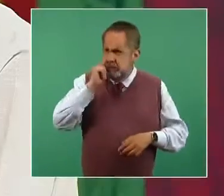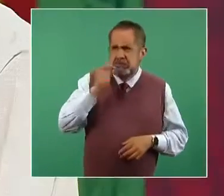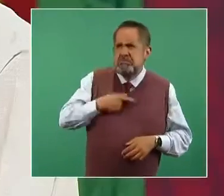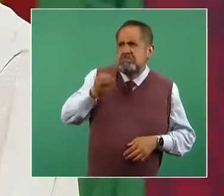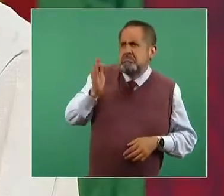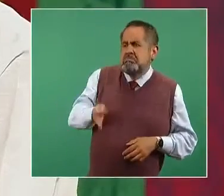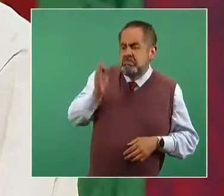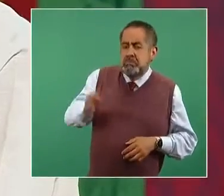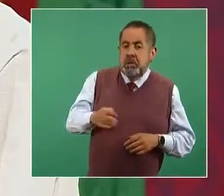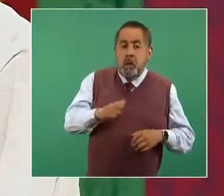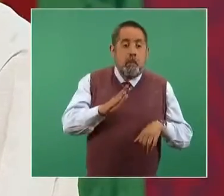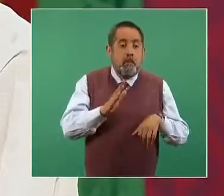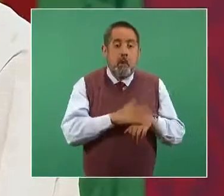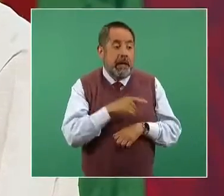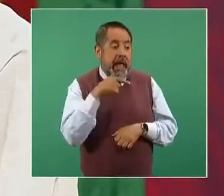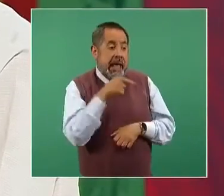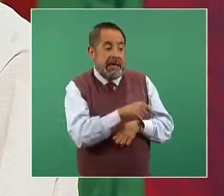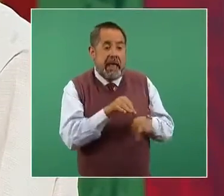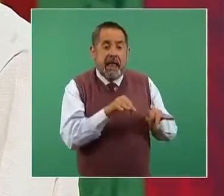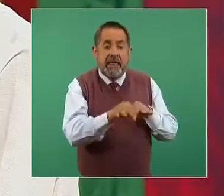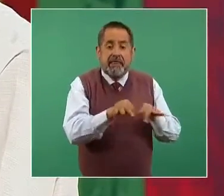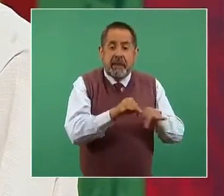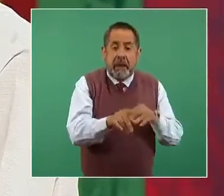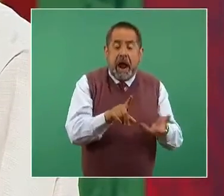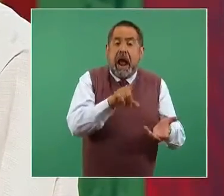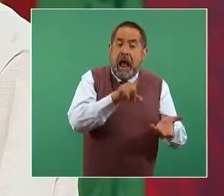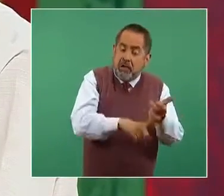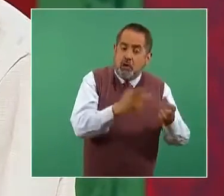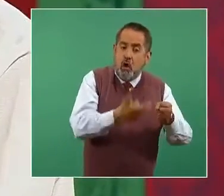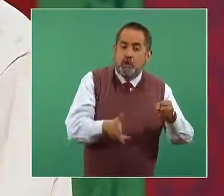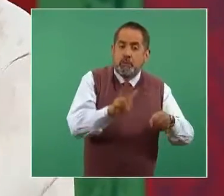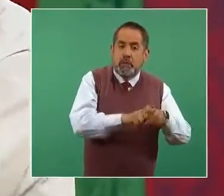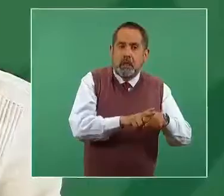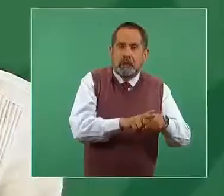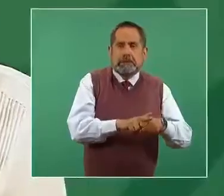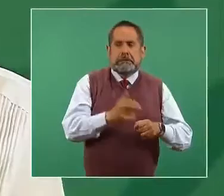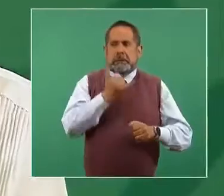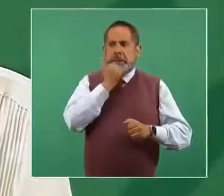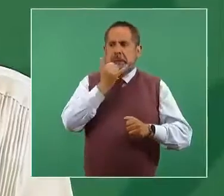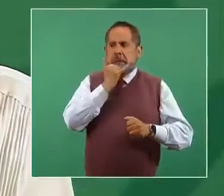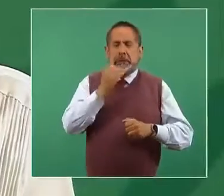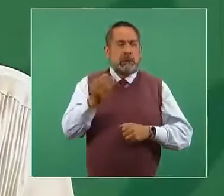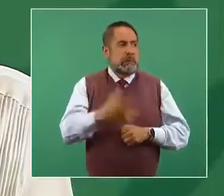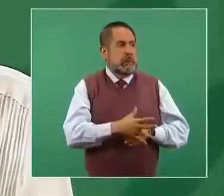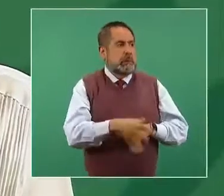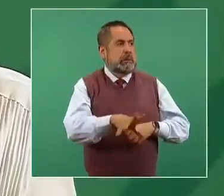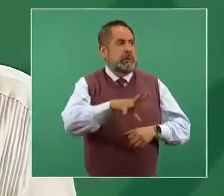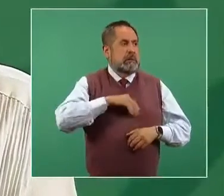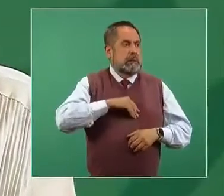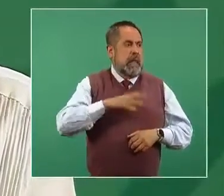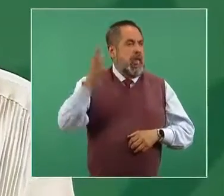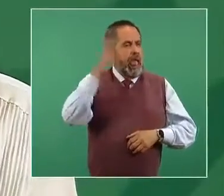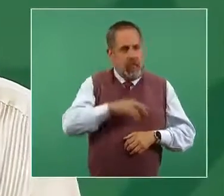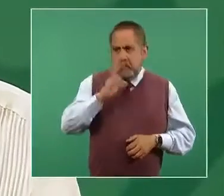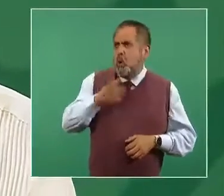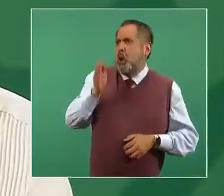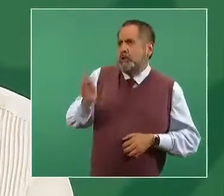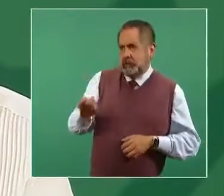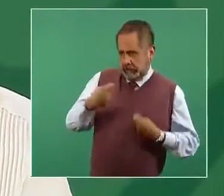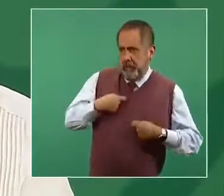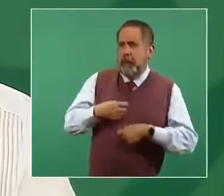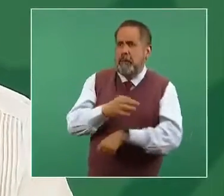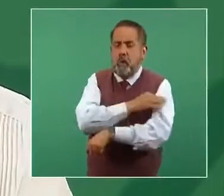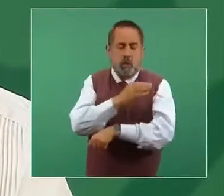eficacia, por el hecho de ser trabajadora de los servicios de salud de primera línea. Entonces, también para tenerlo